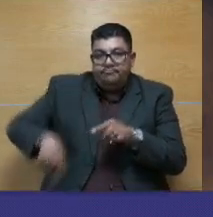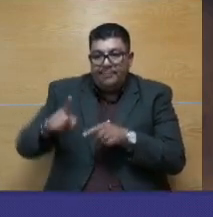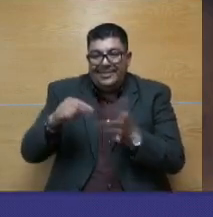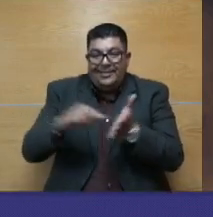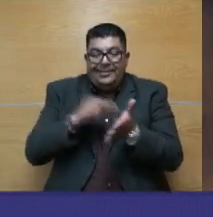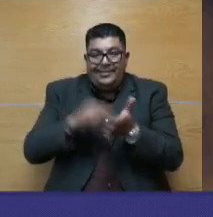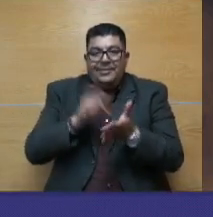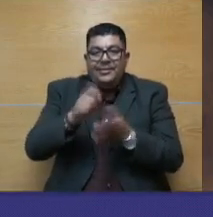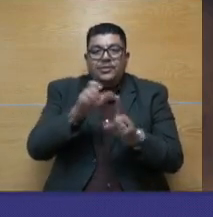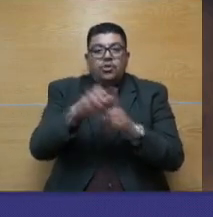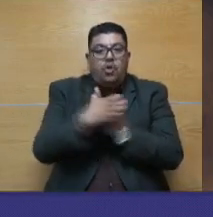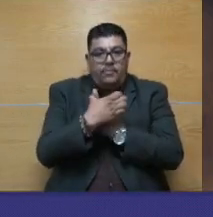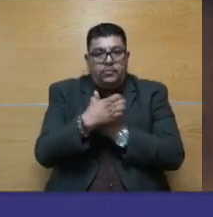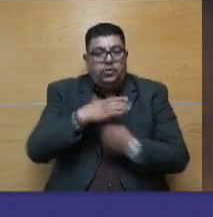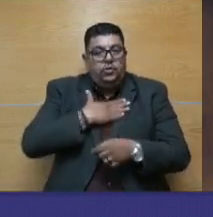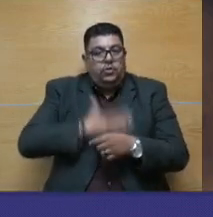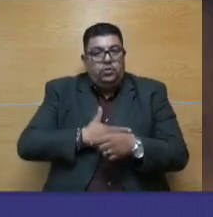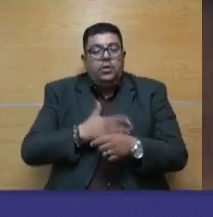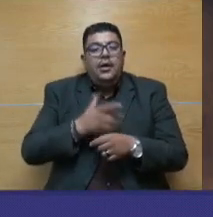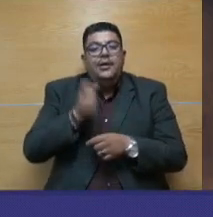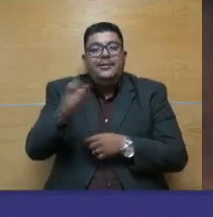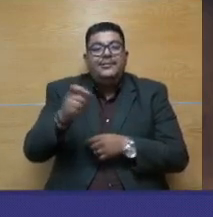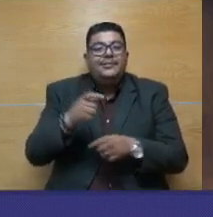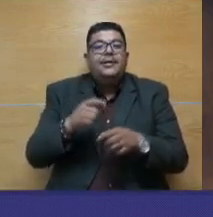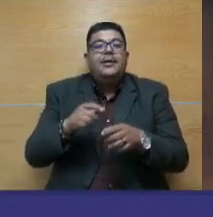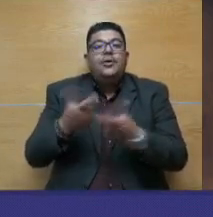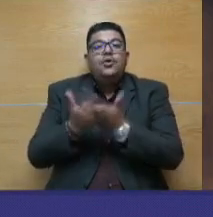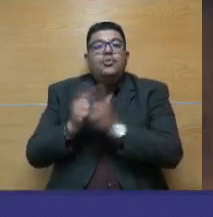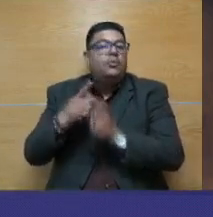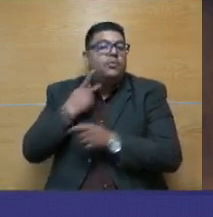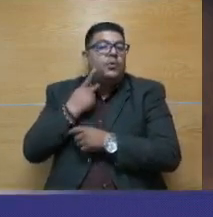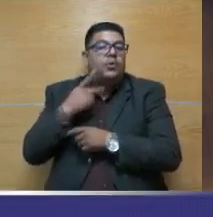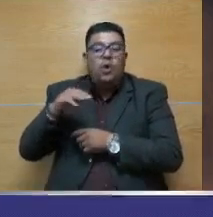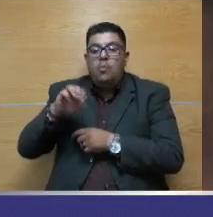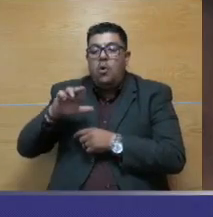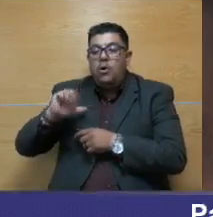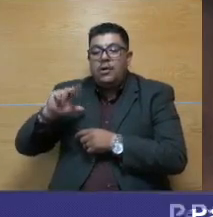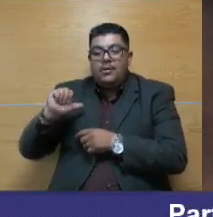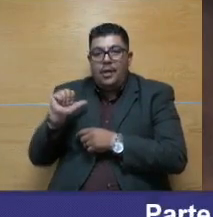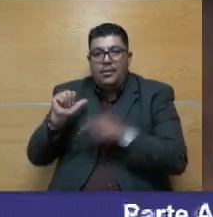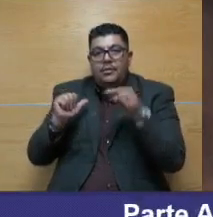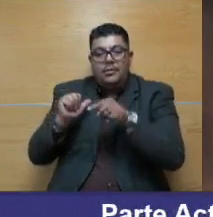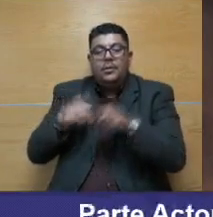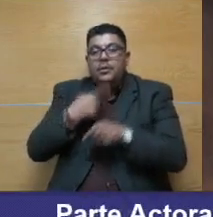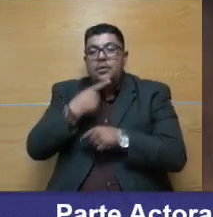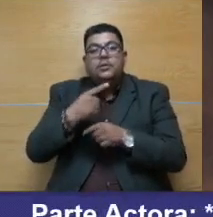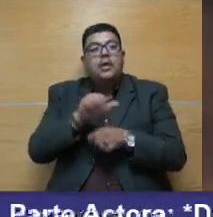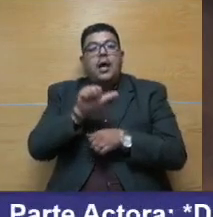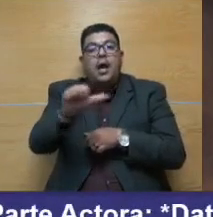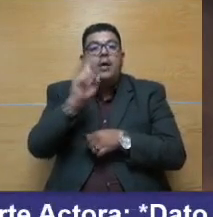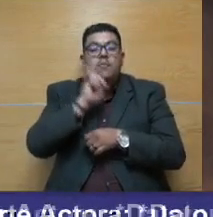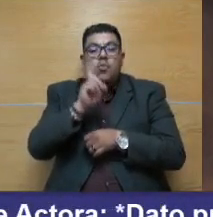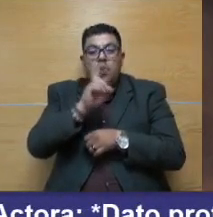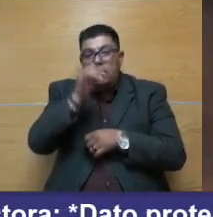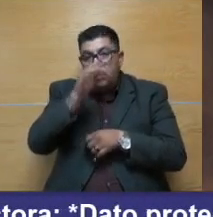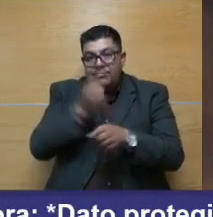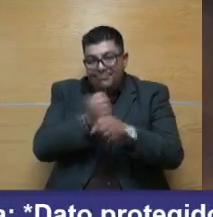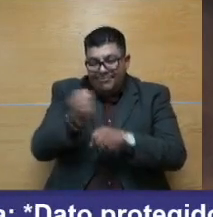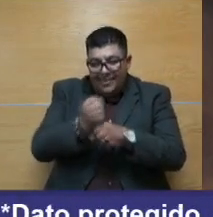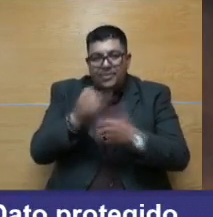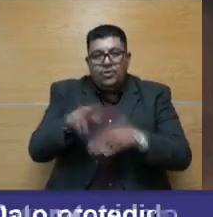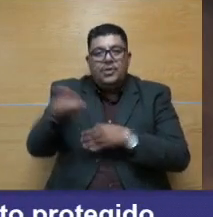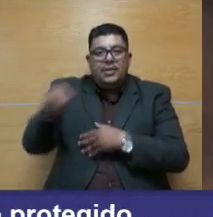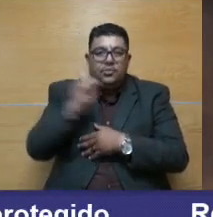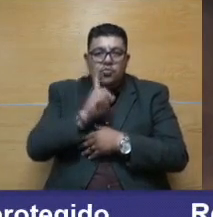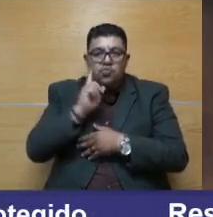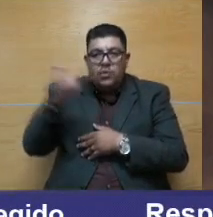la Comisión Nacional de honestidad y Justicia de Morena en la que se tuvo por acreditada la violencia política contra las mujeres en razón de género de la ciudadana